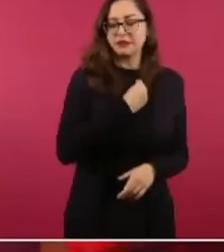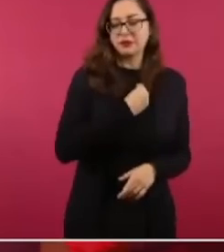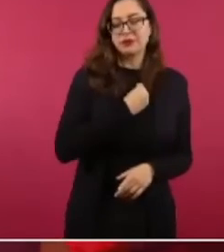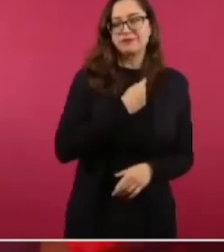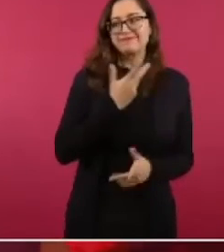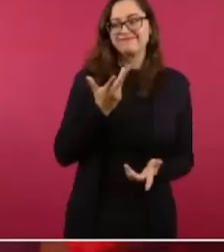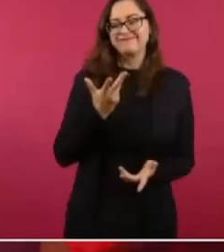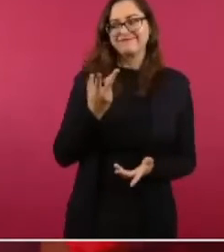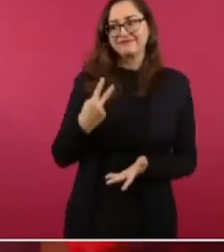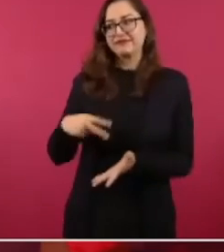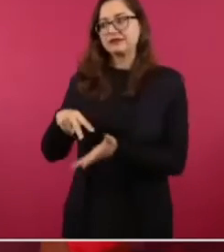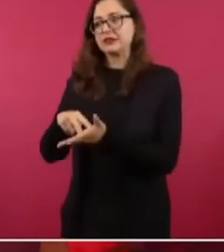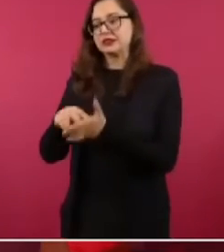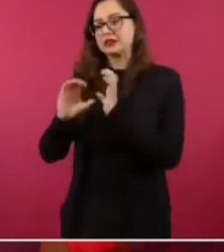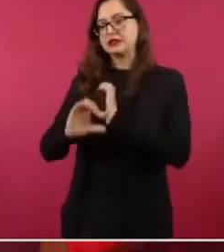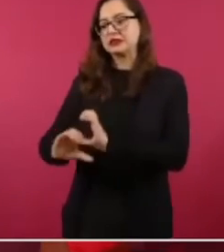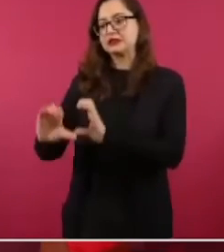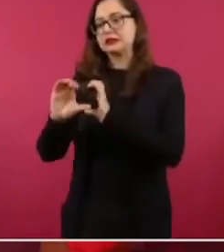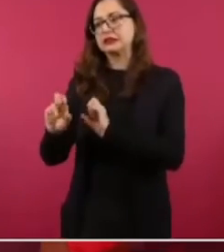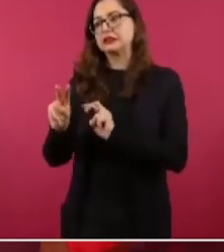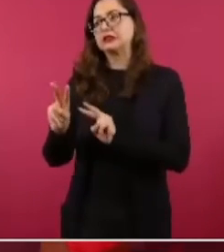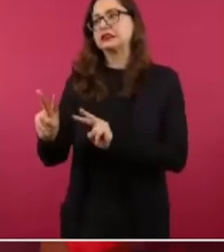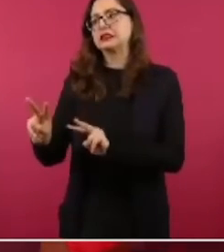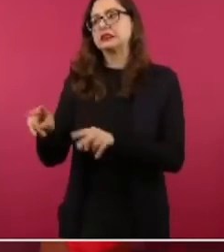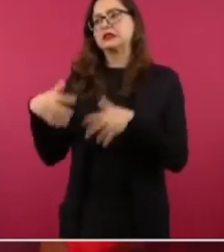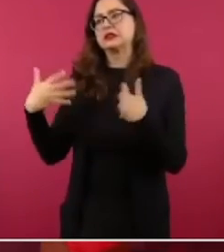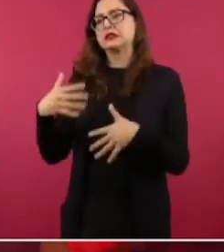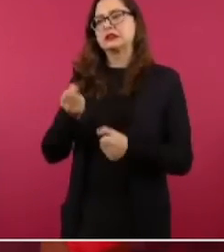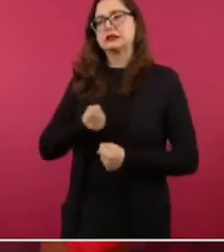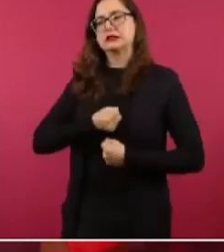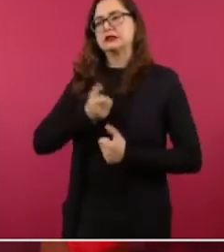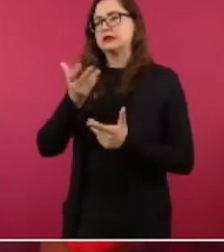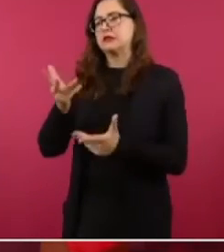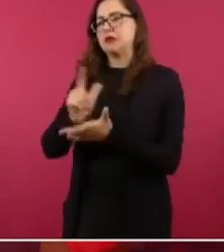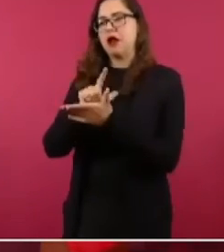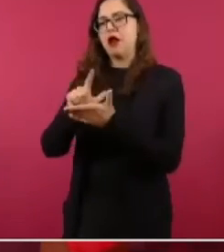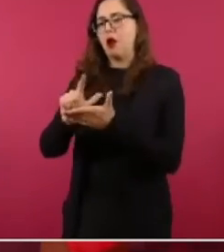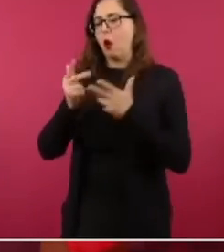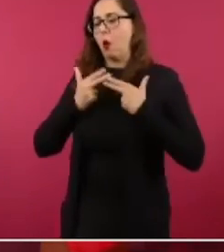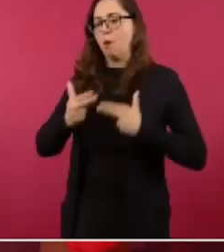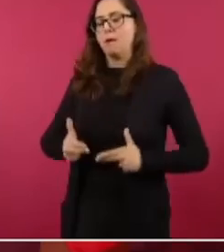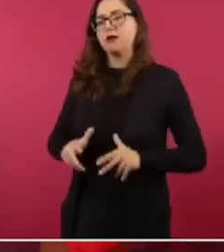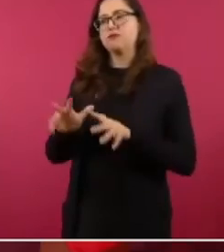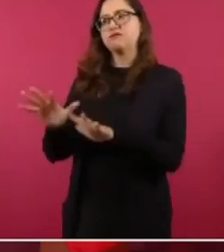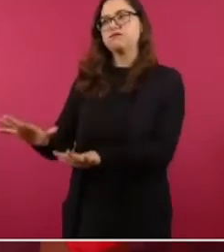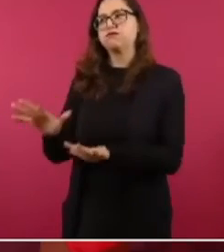Es poesía pura, limpia y humana. Los que se van a quedar aquí,